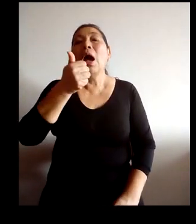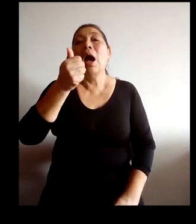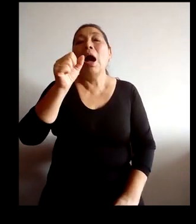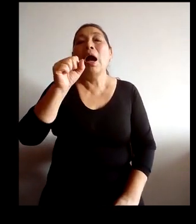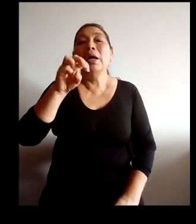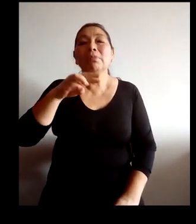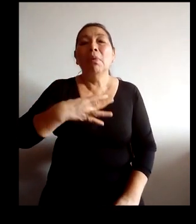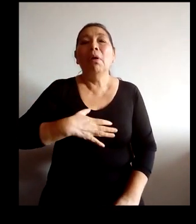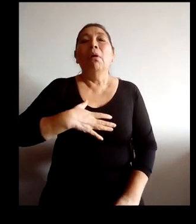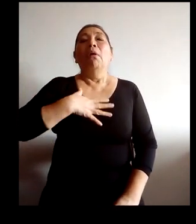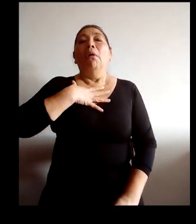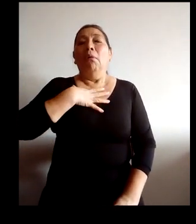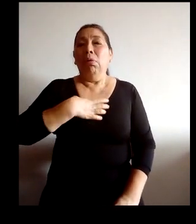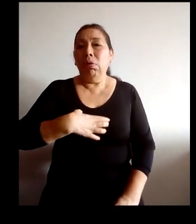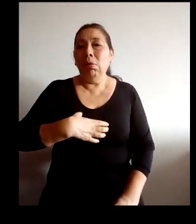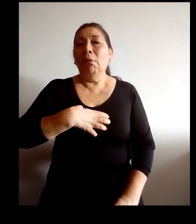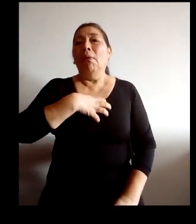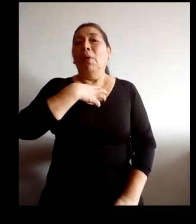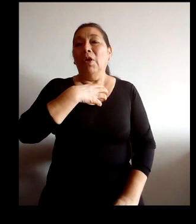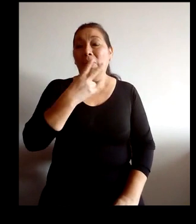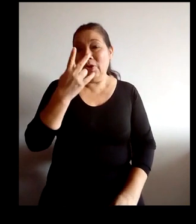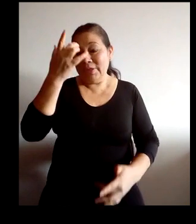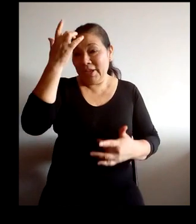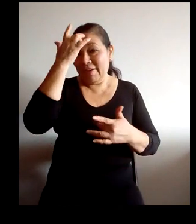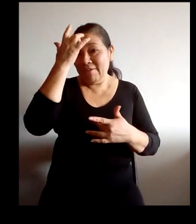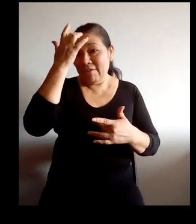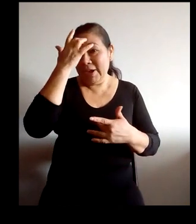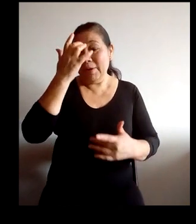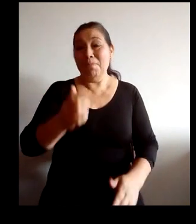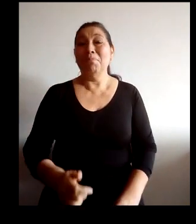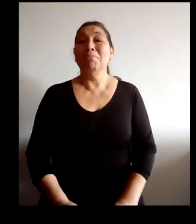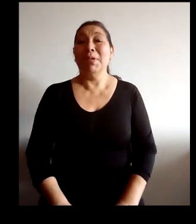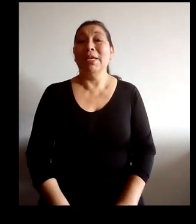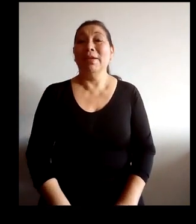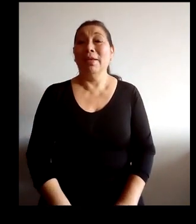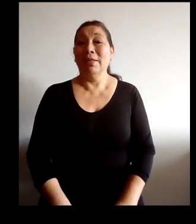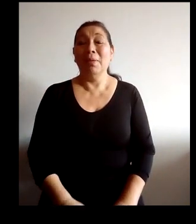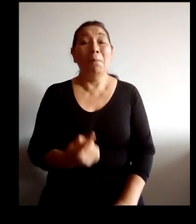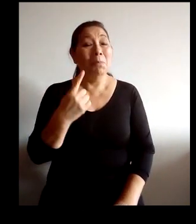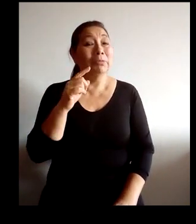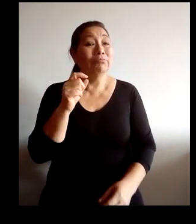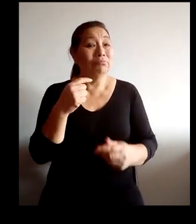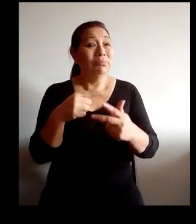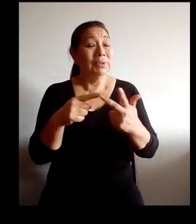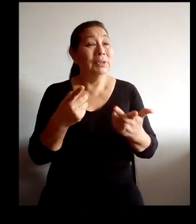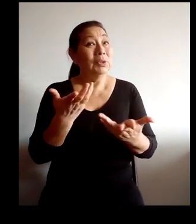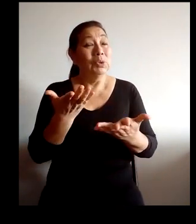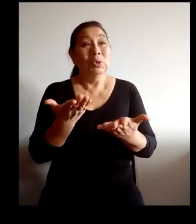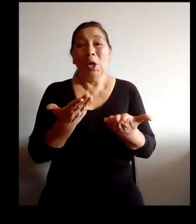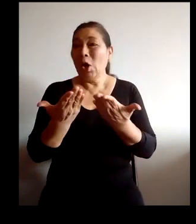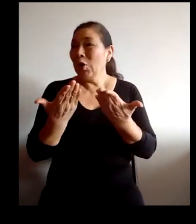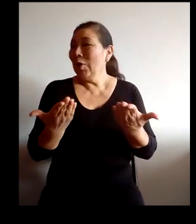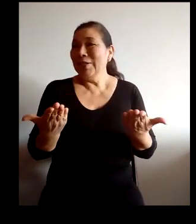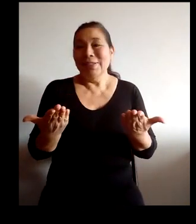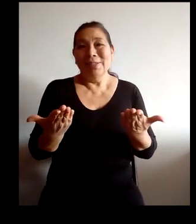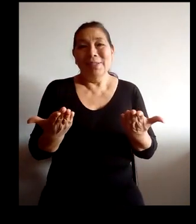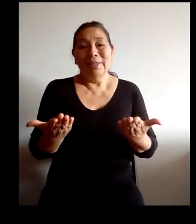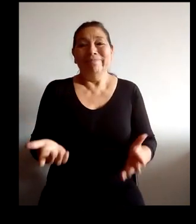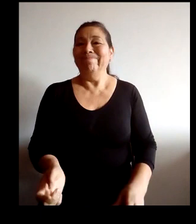porcentaje. Esto es una irregularidad a nuestro criterio porque el asma, como es bien conocido, es una enfermedad eminentemente